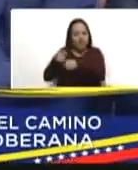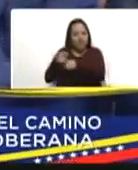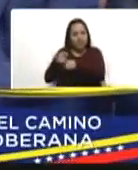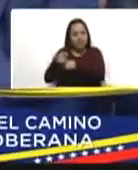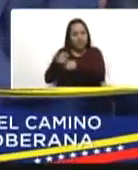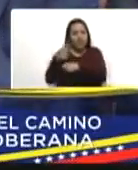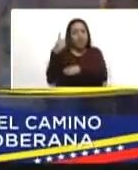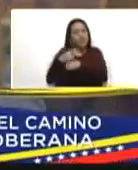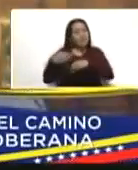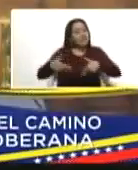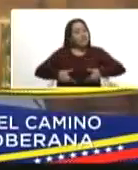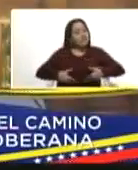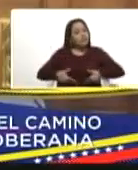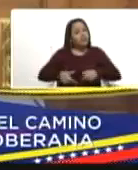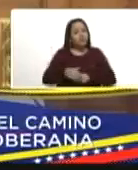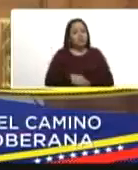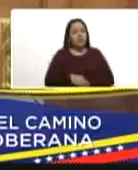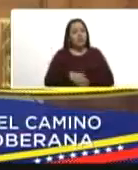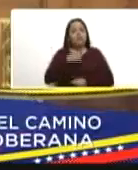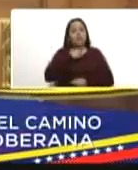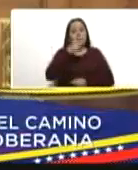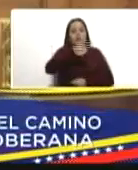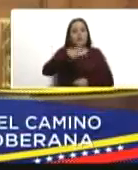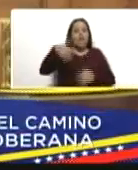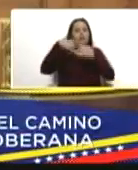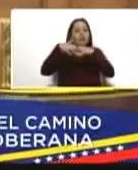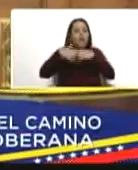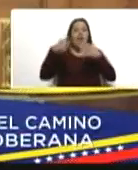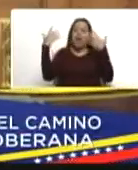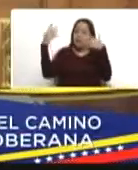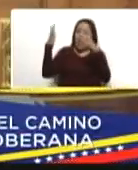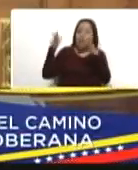aparir me gusta que los empresarios aplaudan